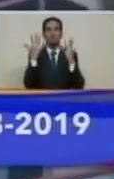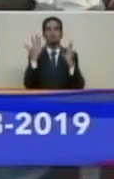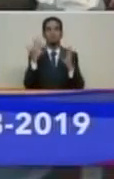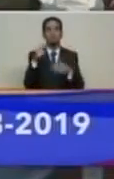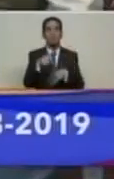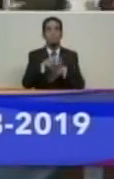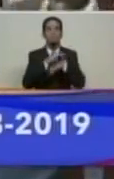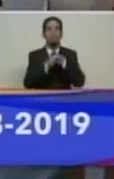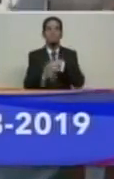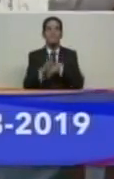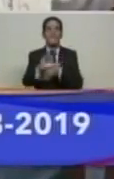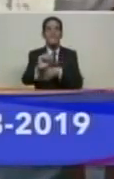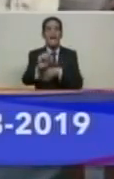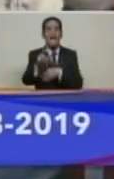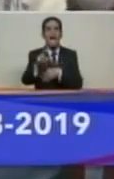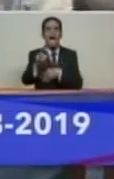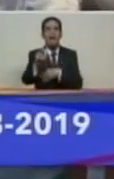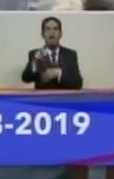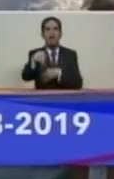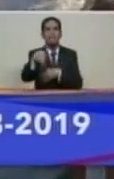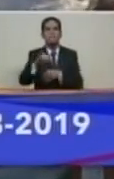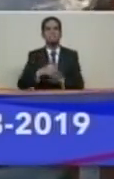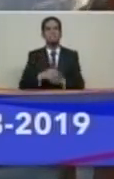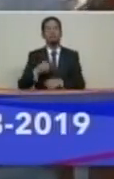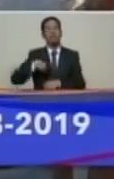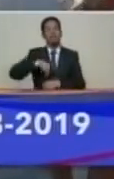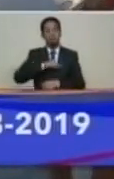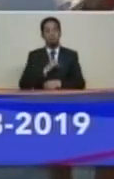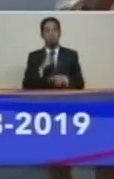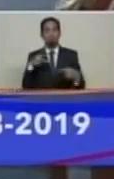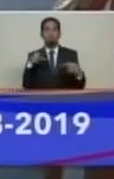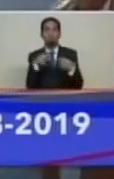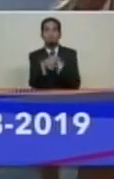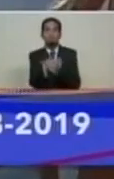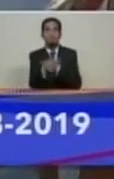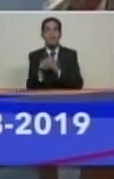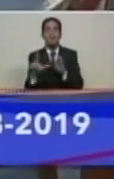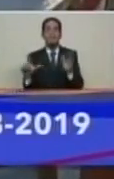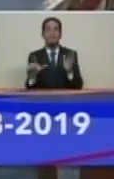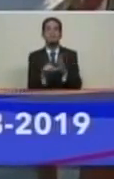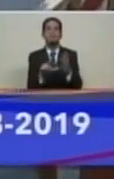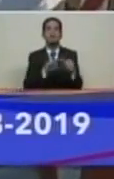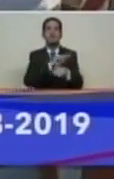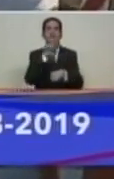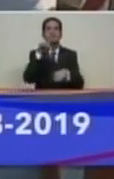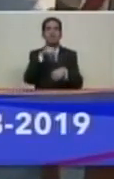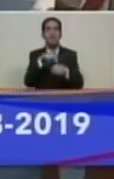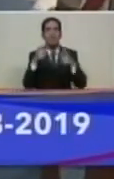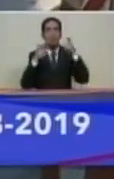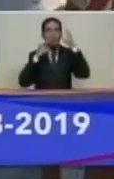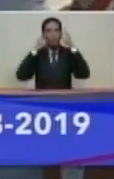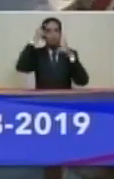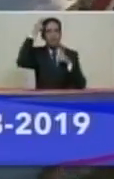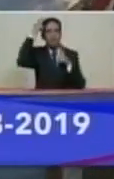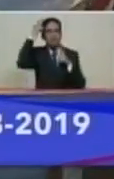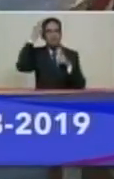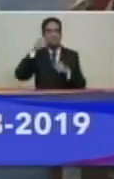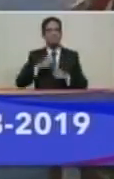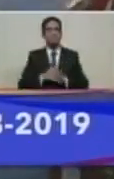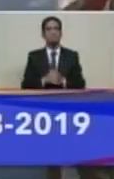municipio Caroní. Estamos inaugurando el Liceo Nacional Hugo Chávez.